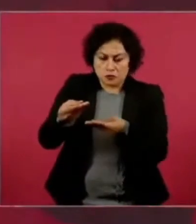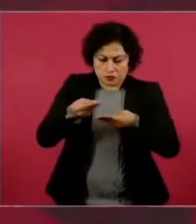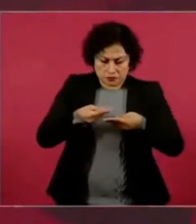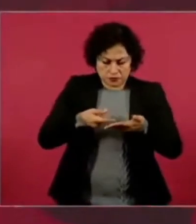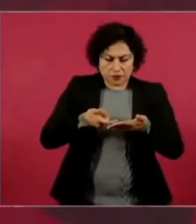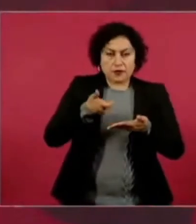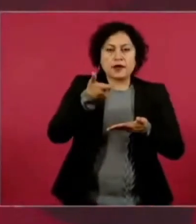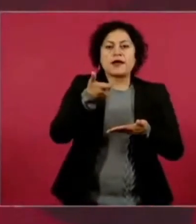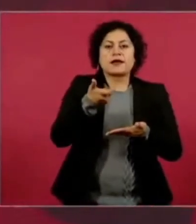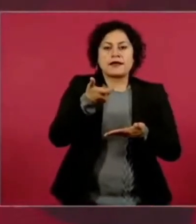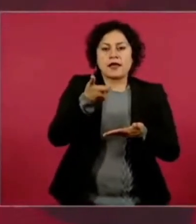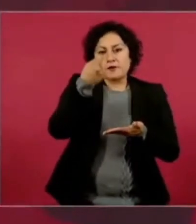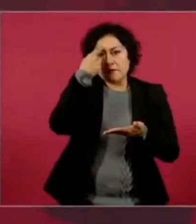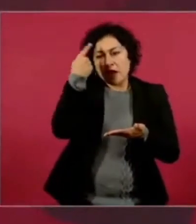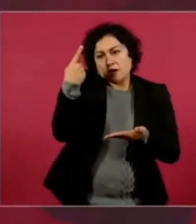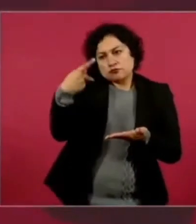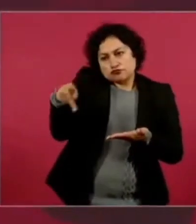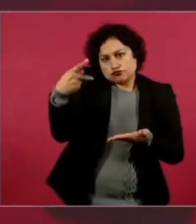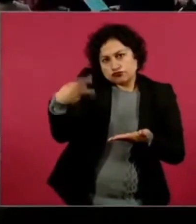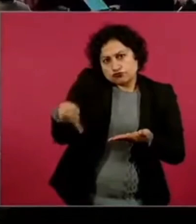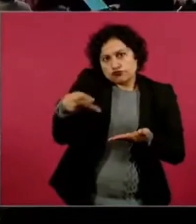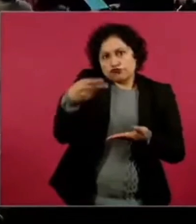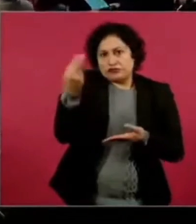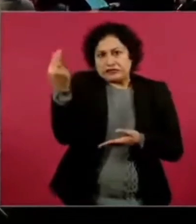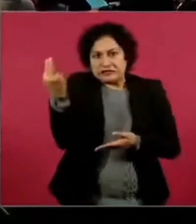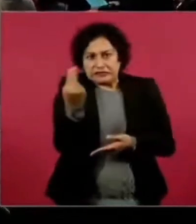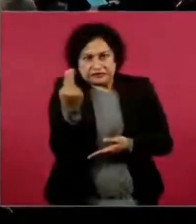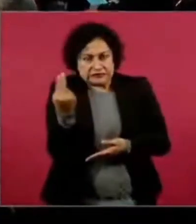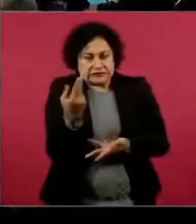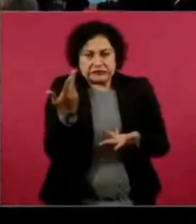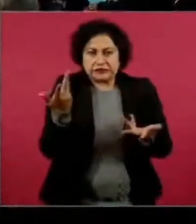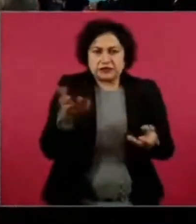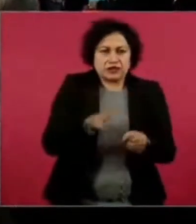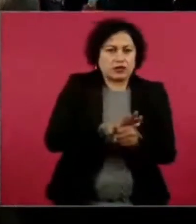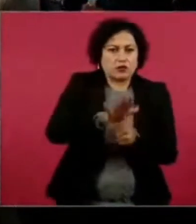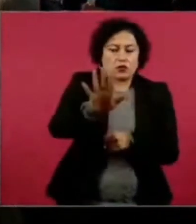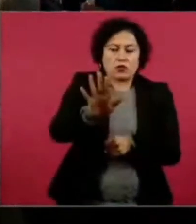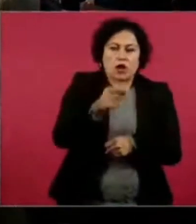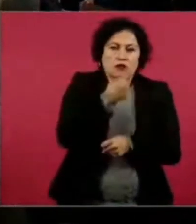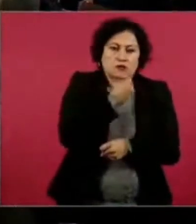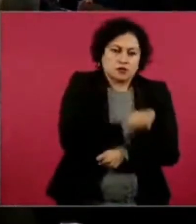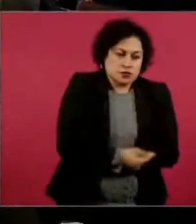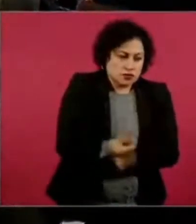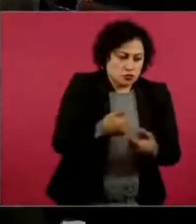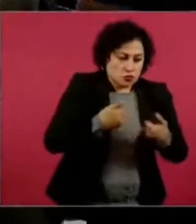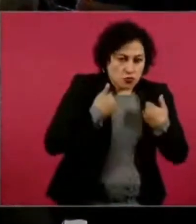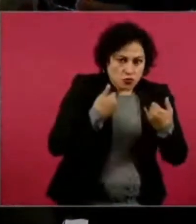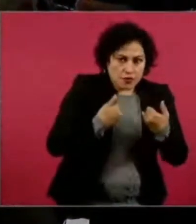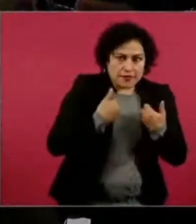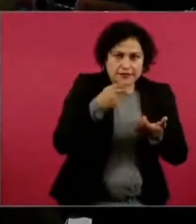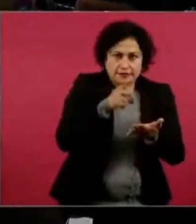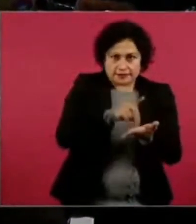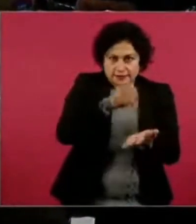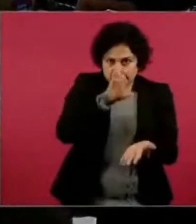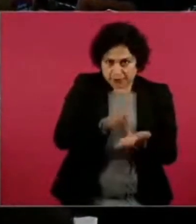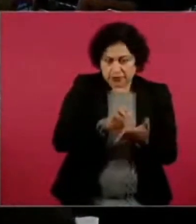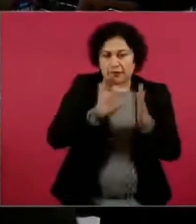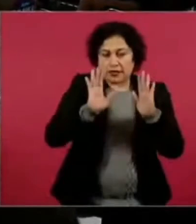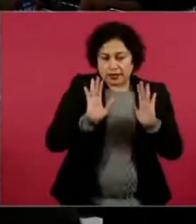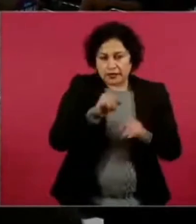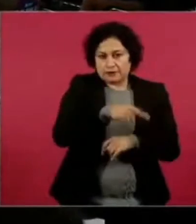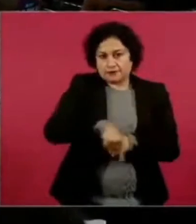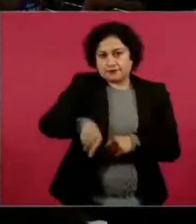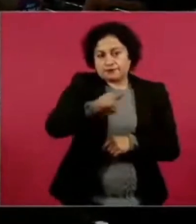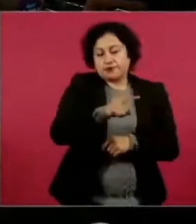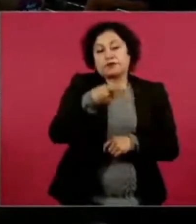para necesidades que tiene la familia con un niño, con una niña con discapacidad, pero